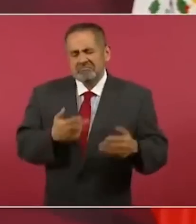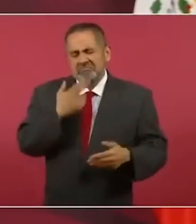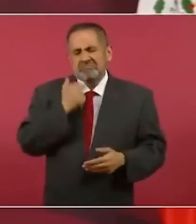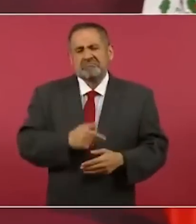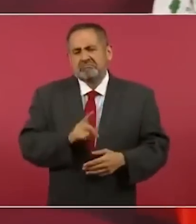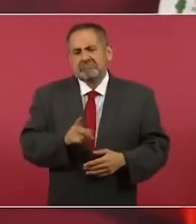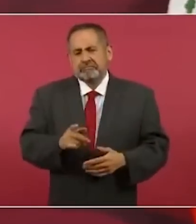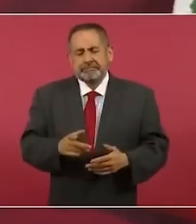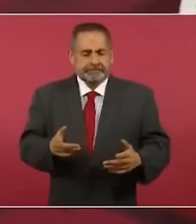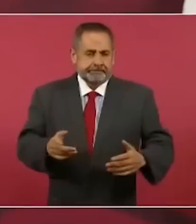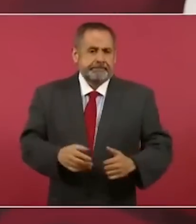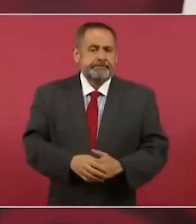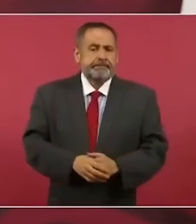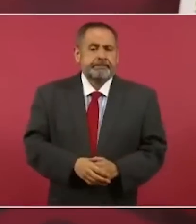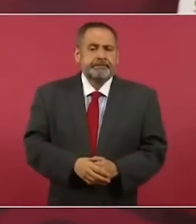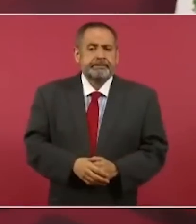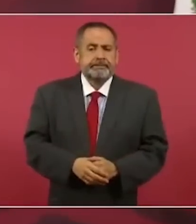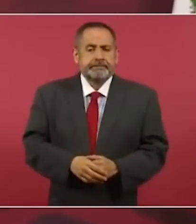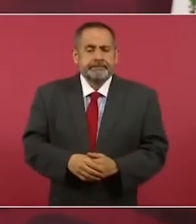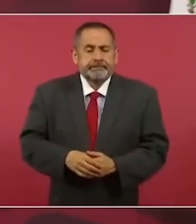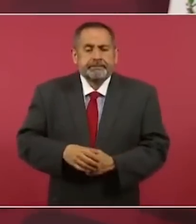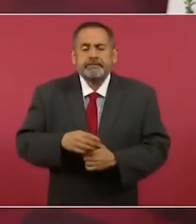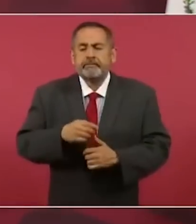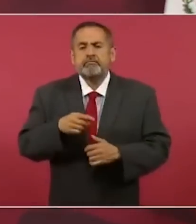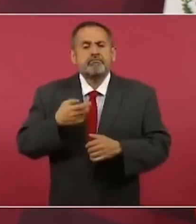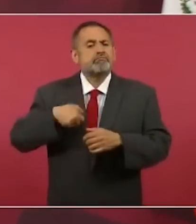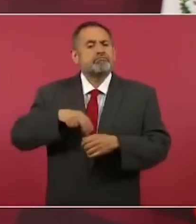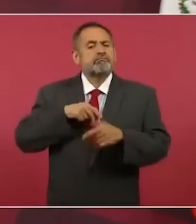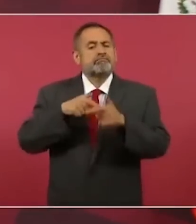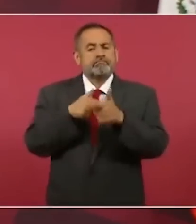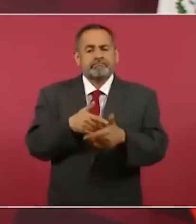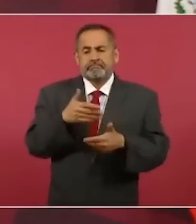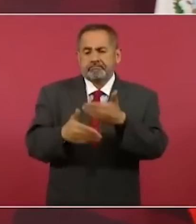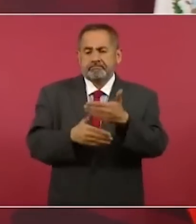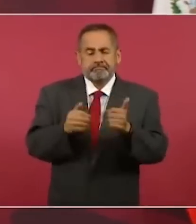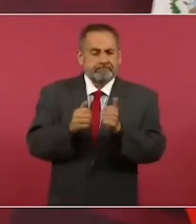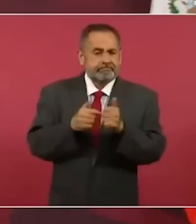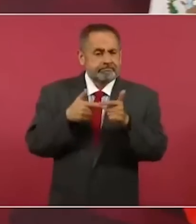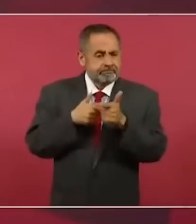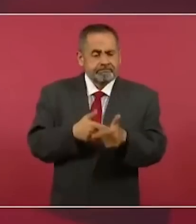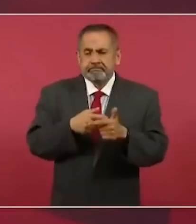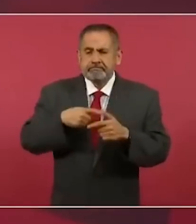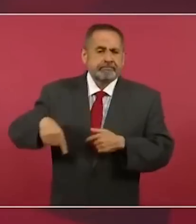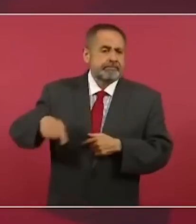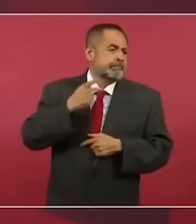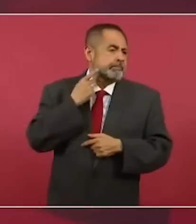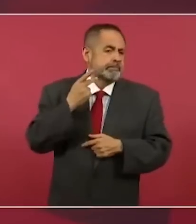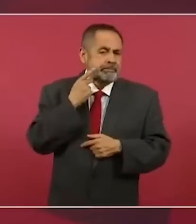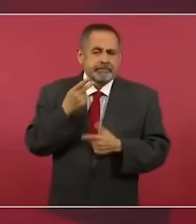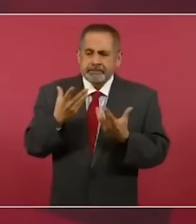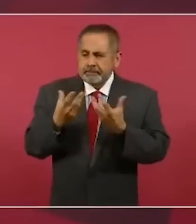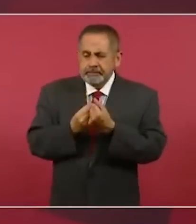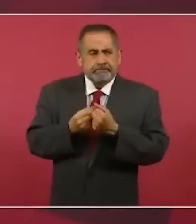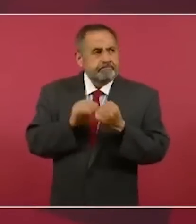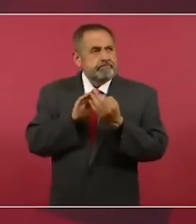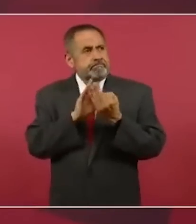Y nosotros vamos a seguir manteniendo una política de buena